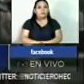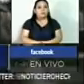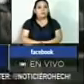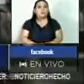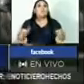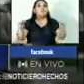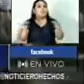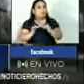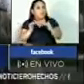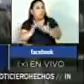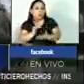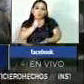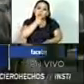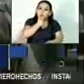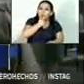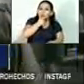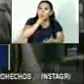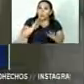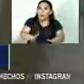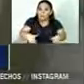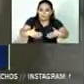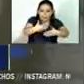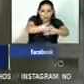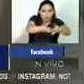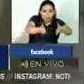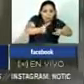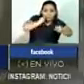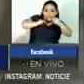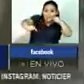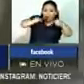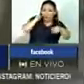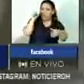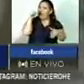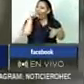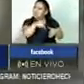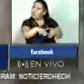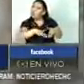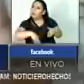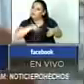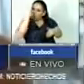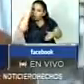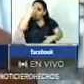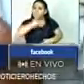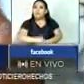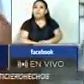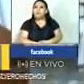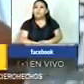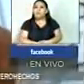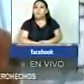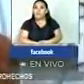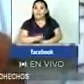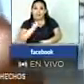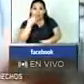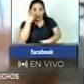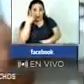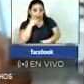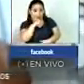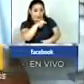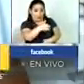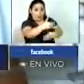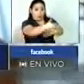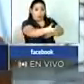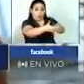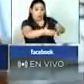También puso en duda que las órdenes de incrementar los homicidios salieran de las cárceles. Si eso sucede, que desde